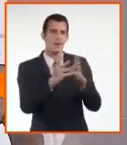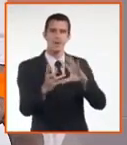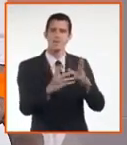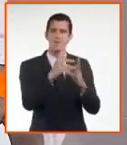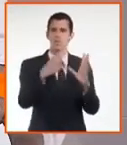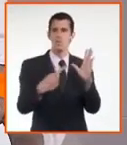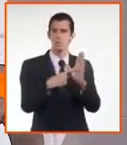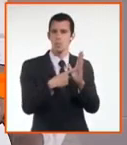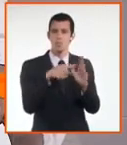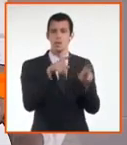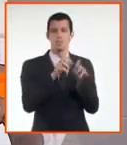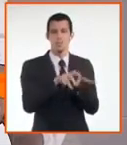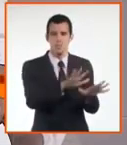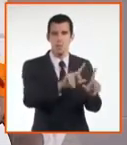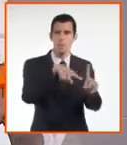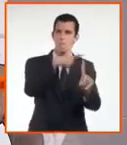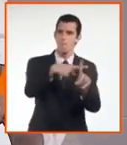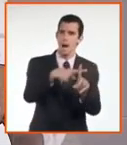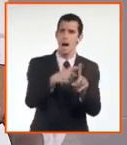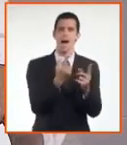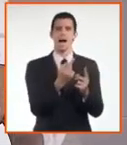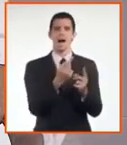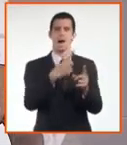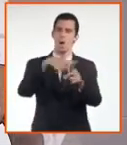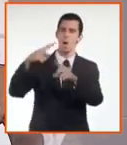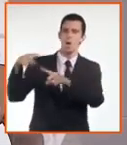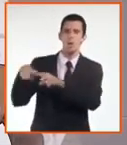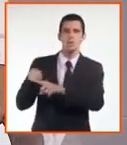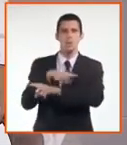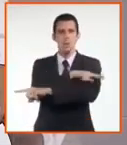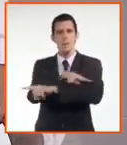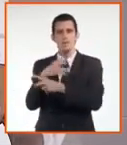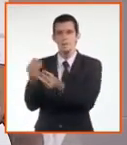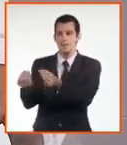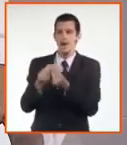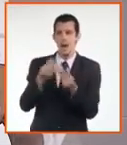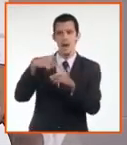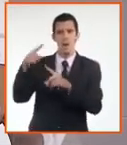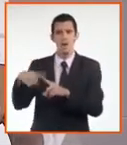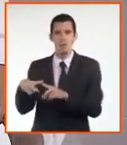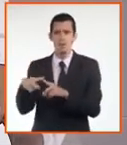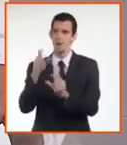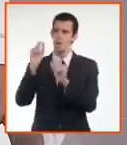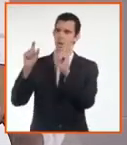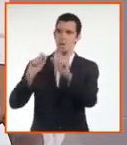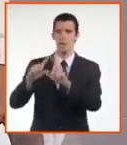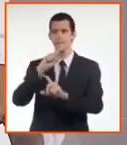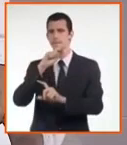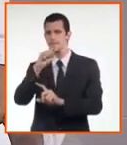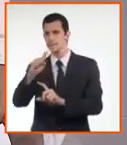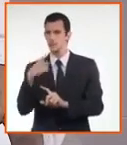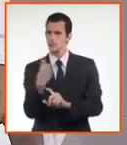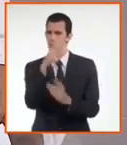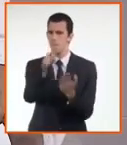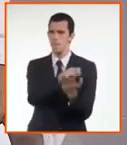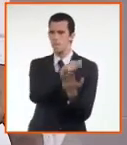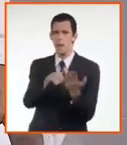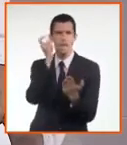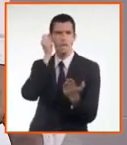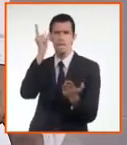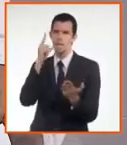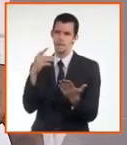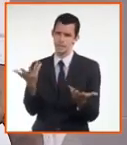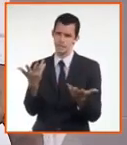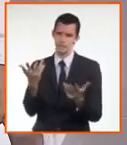este programa abarca los medicamentos que es un programa hasta el 2030 donde paulatinamente tenemos el propósito de ir sustituyendo